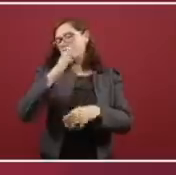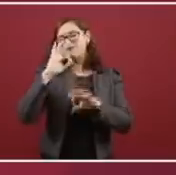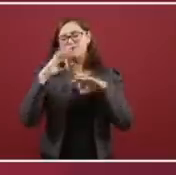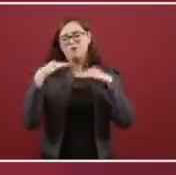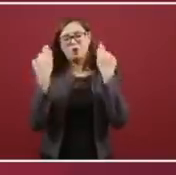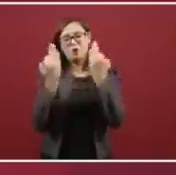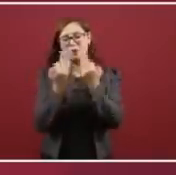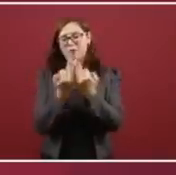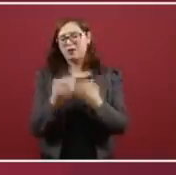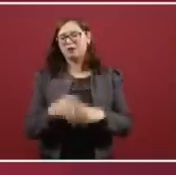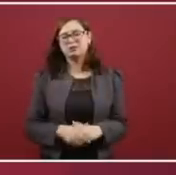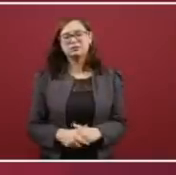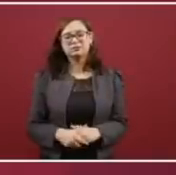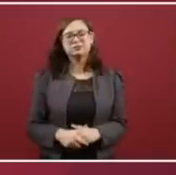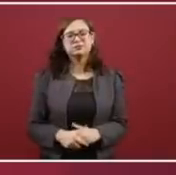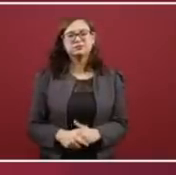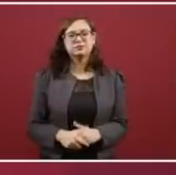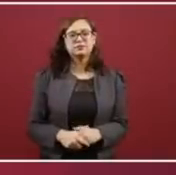se terminaría